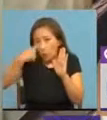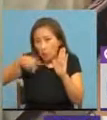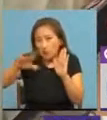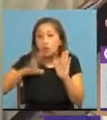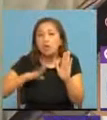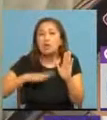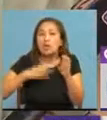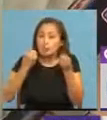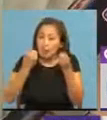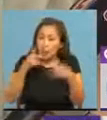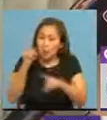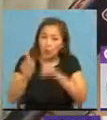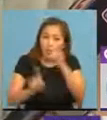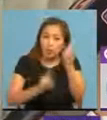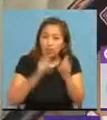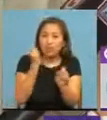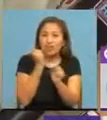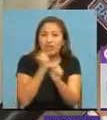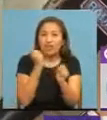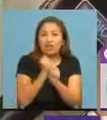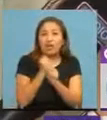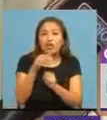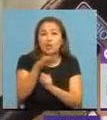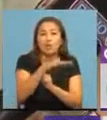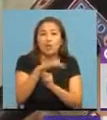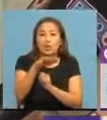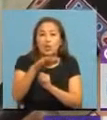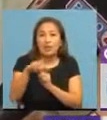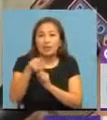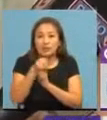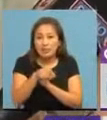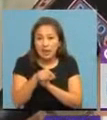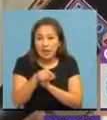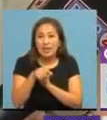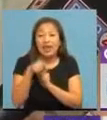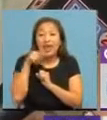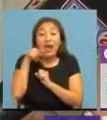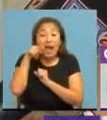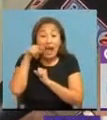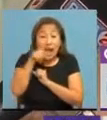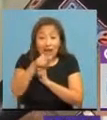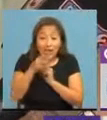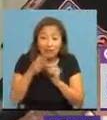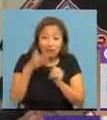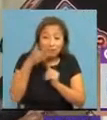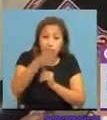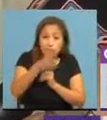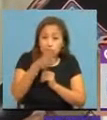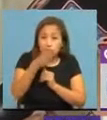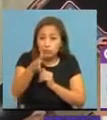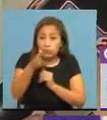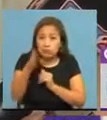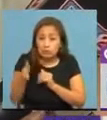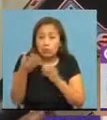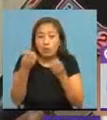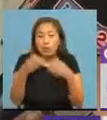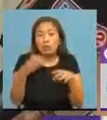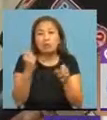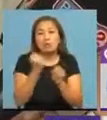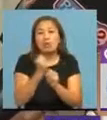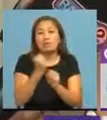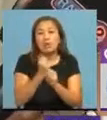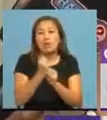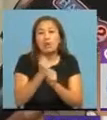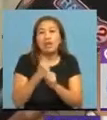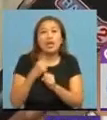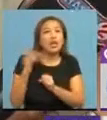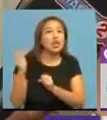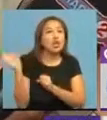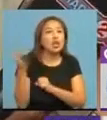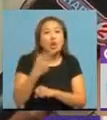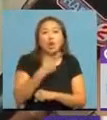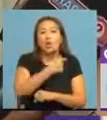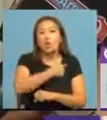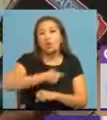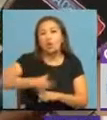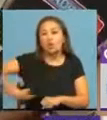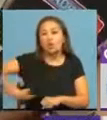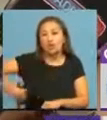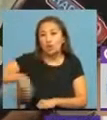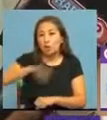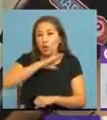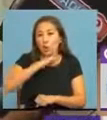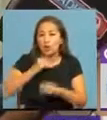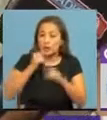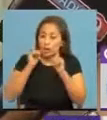trabajando incluso en las áreas a las cuales se los ha destinado en todo el gobierno provincial y en algunos